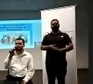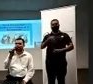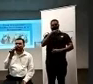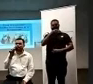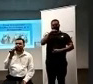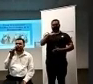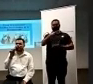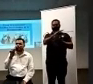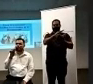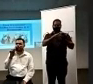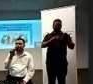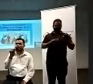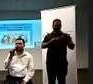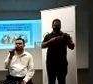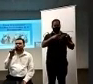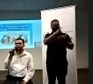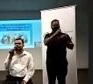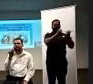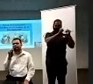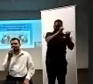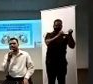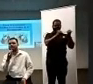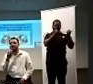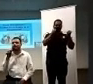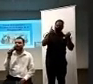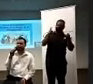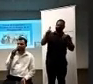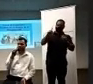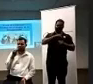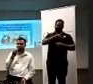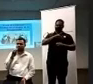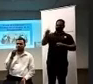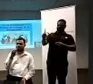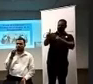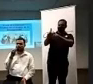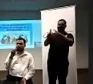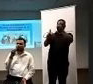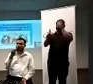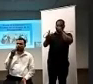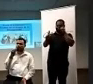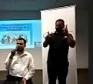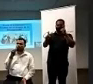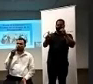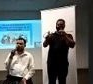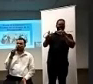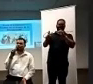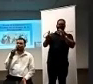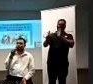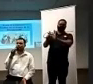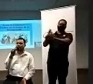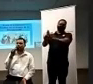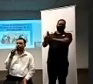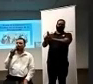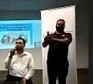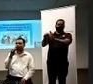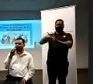discapacidad empleada. ¿Saben qué pasa en el ámbito privado? Chao. Que hago empleador